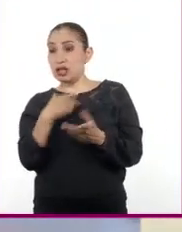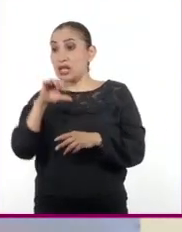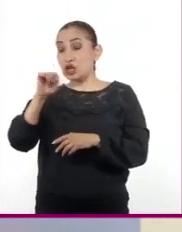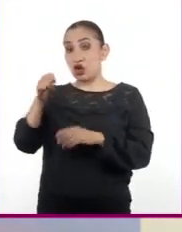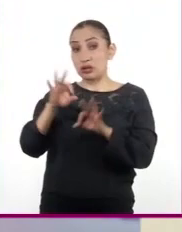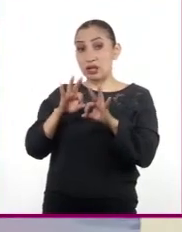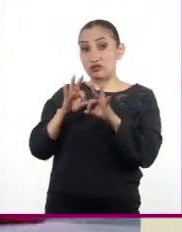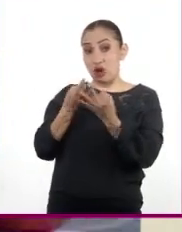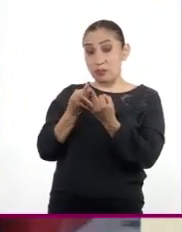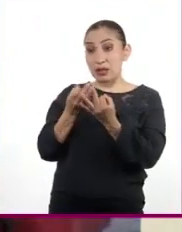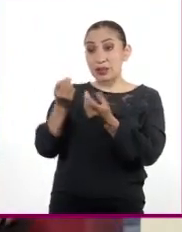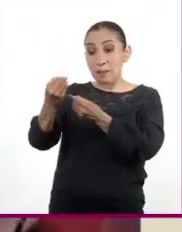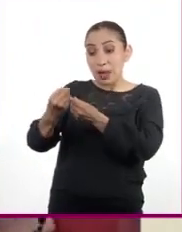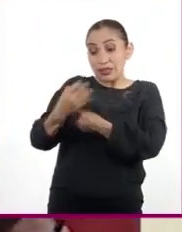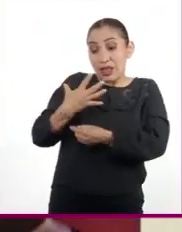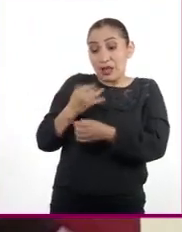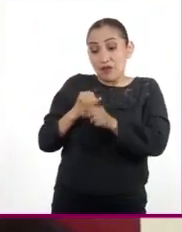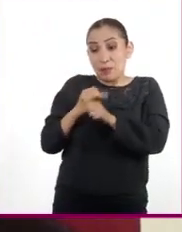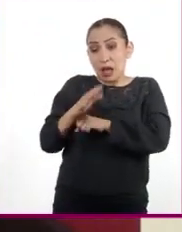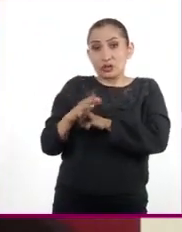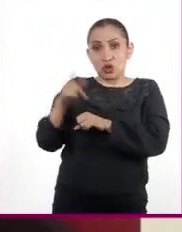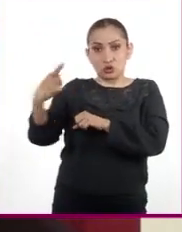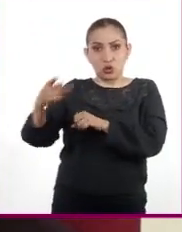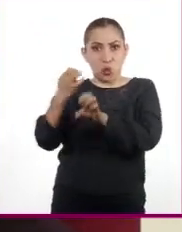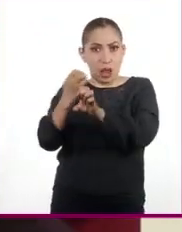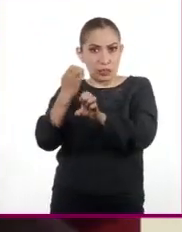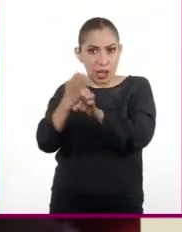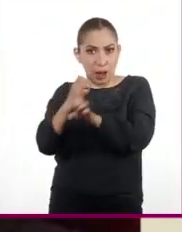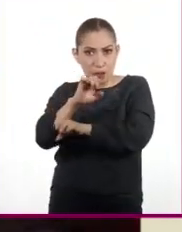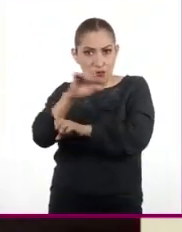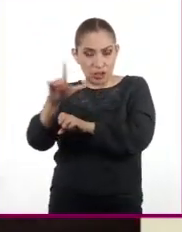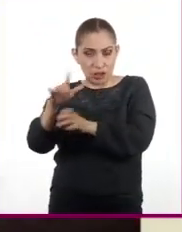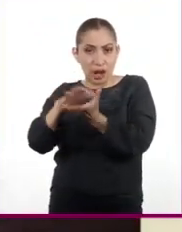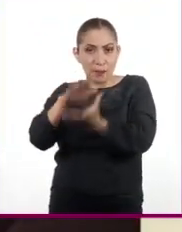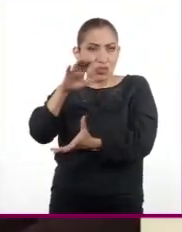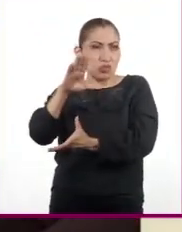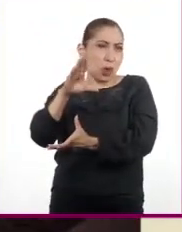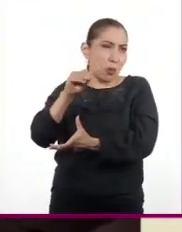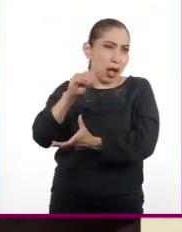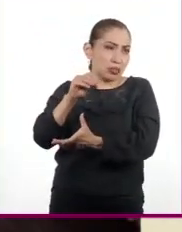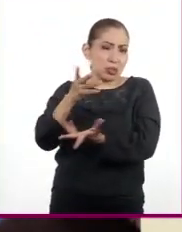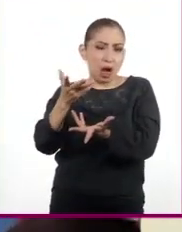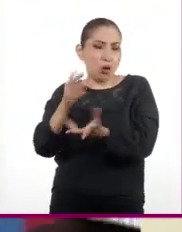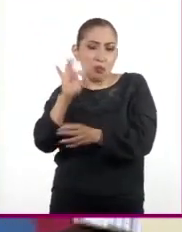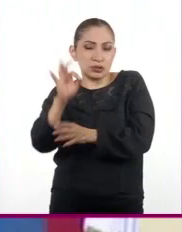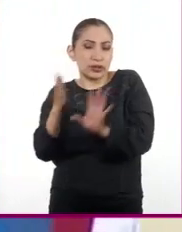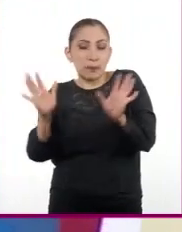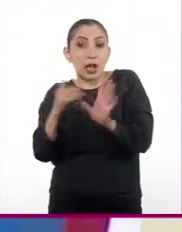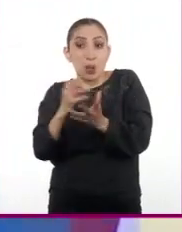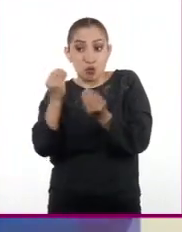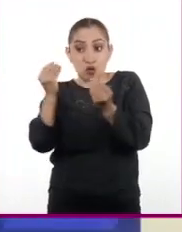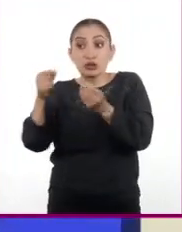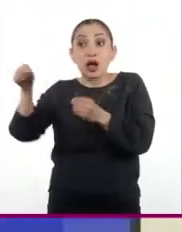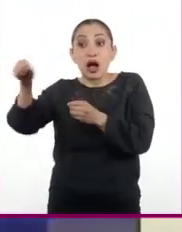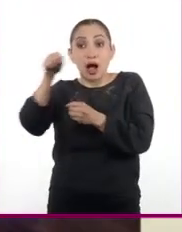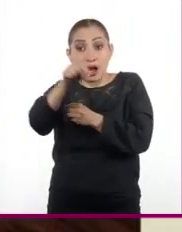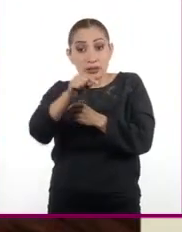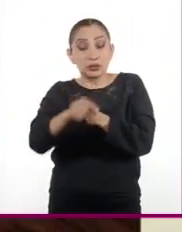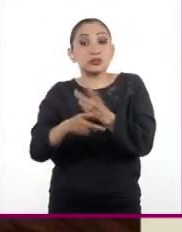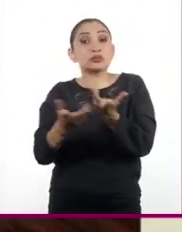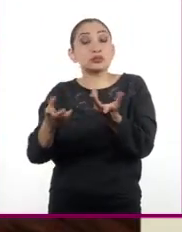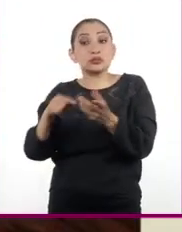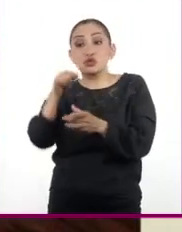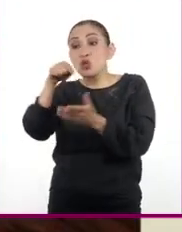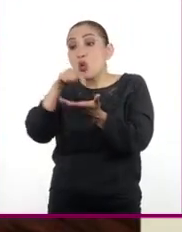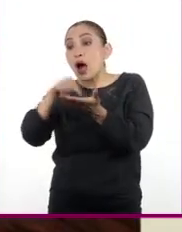medios que buscan, en esta ética profesional que pienso que la mayor parte, el 90%, no daría un porcentaje, pero un elevado porcentaje tienen de